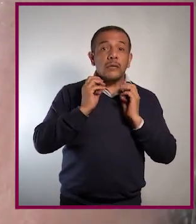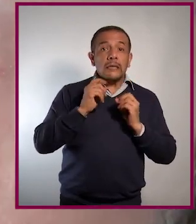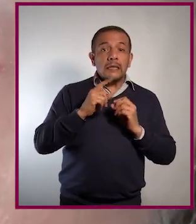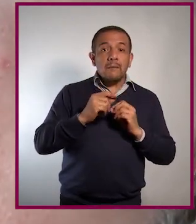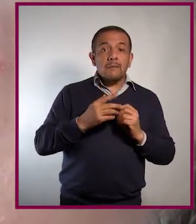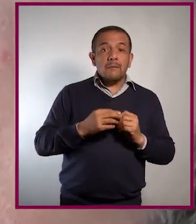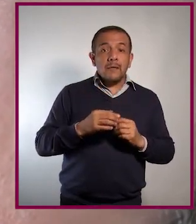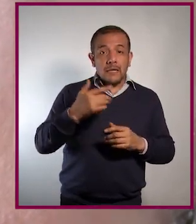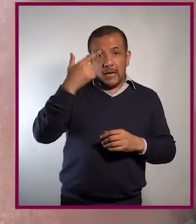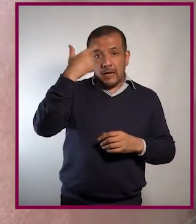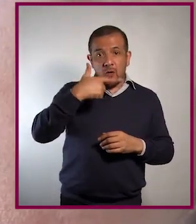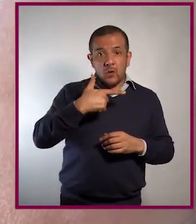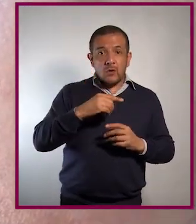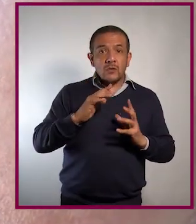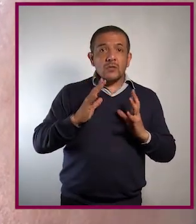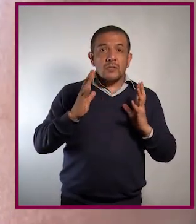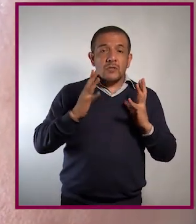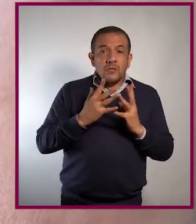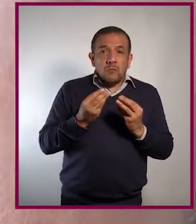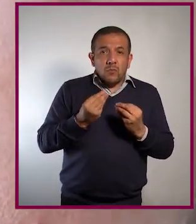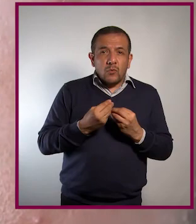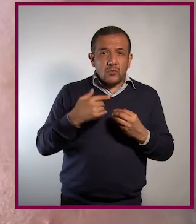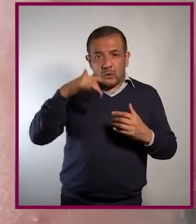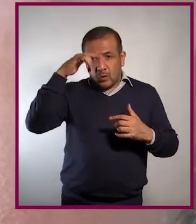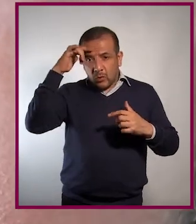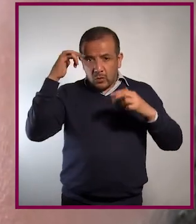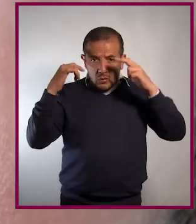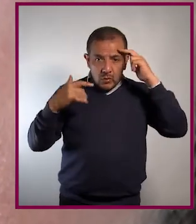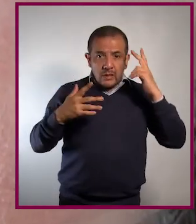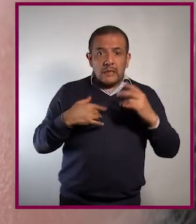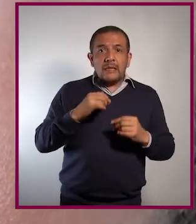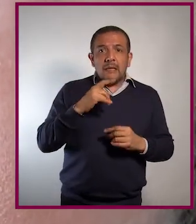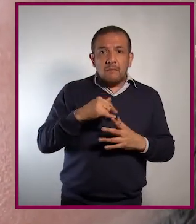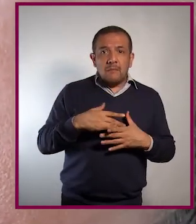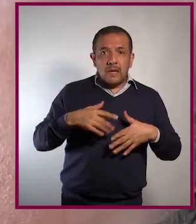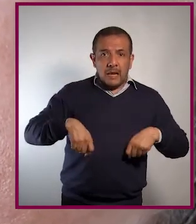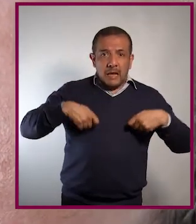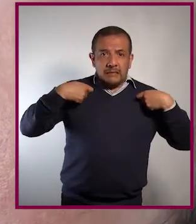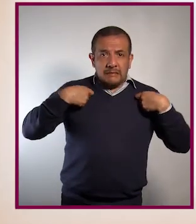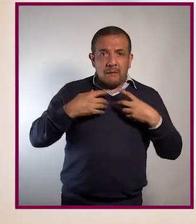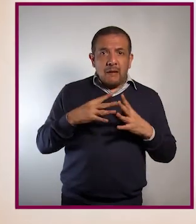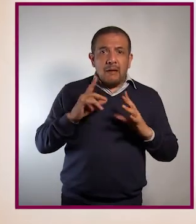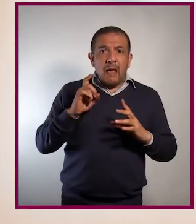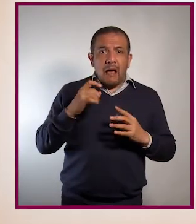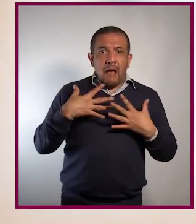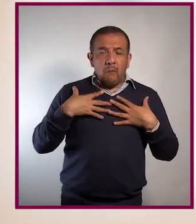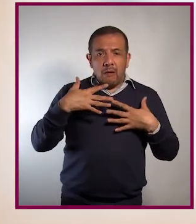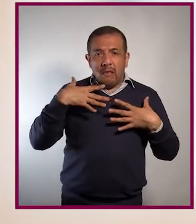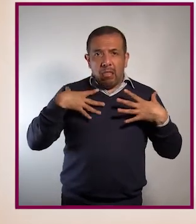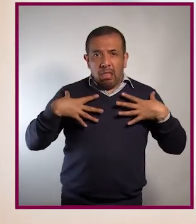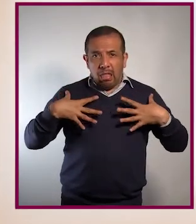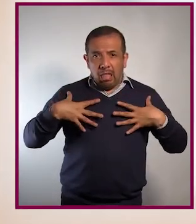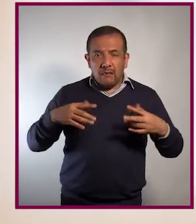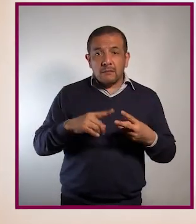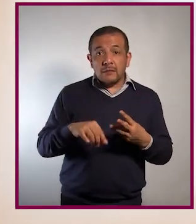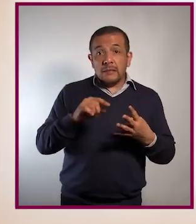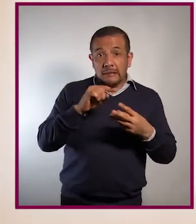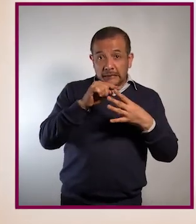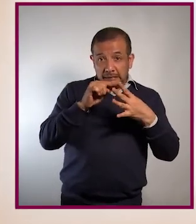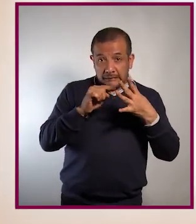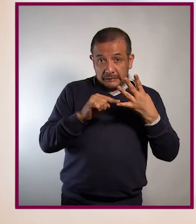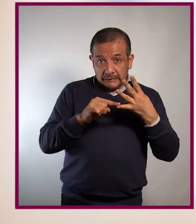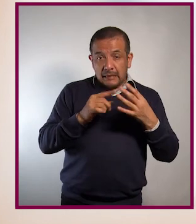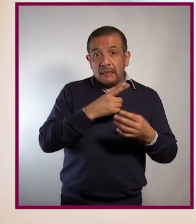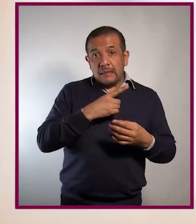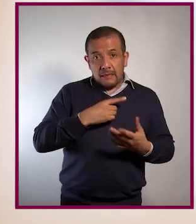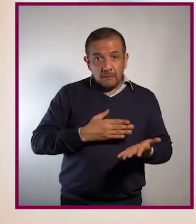y sudoración excesiva por las noches. La sudoración al punto de empapar las sábanas de sudor. Ante cualquiera de esos síntomas,